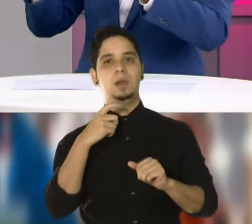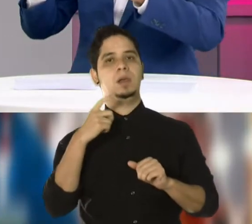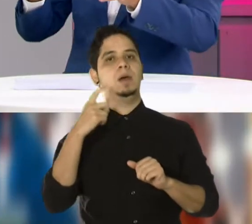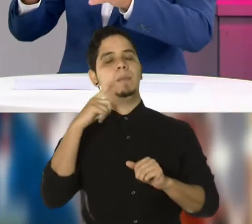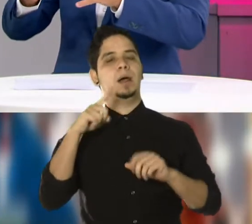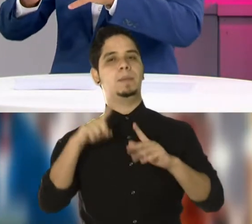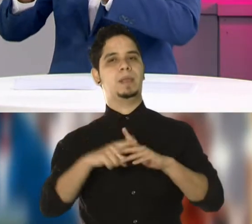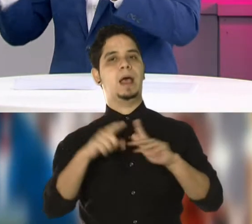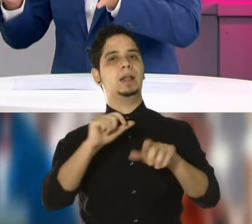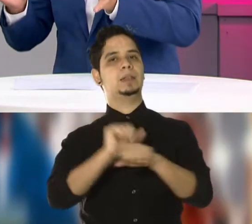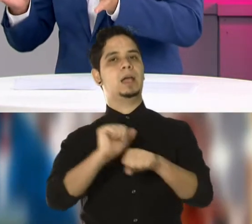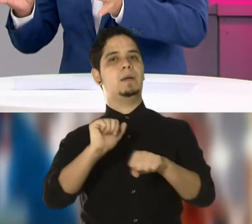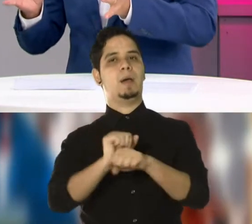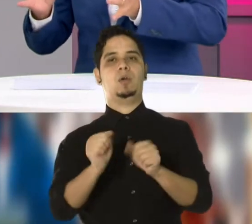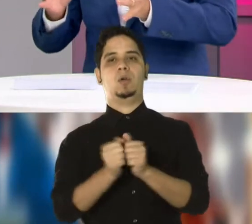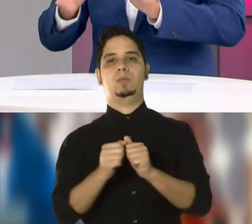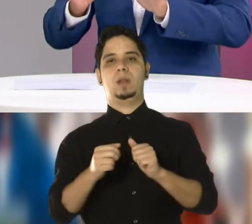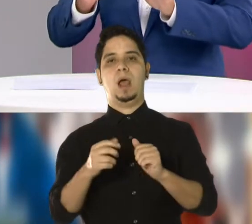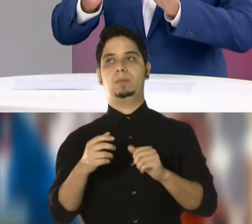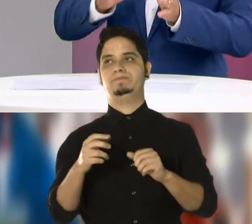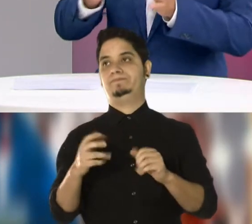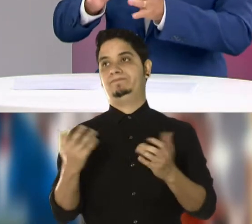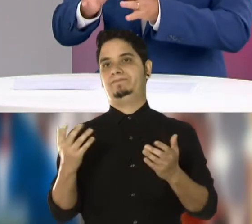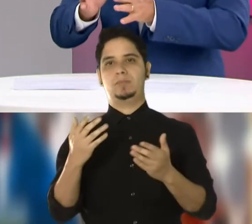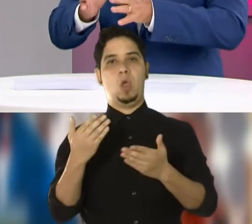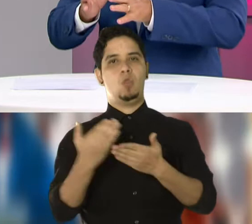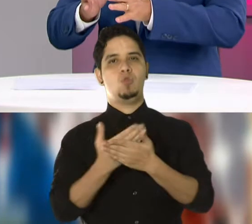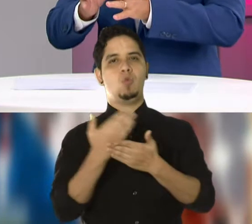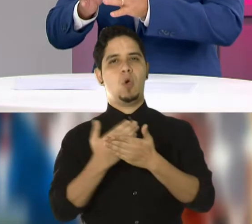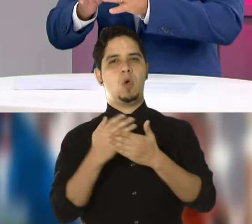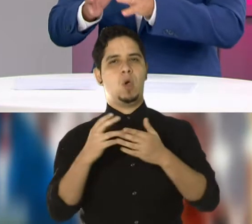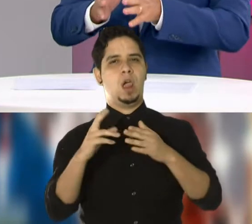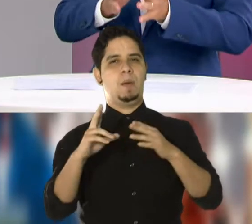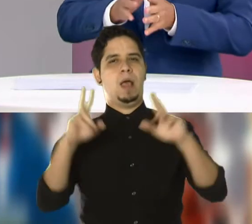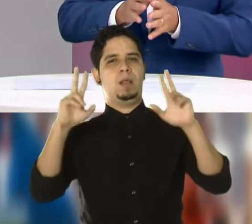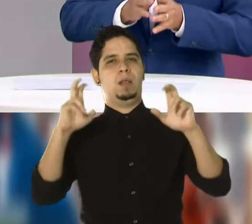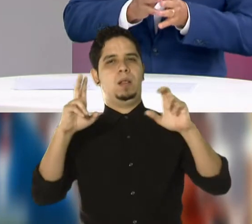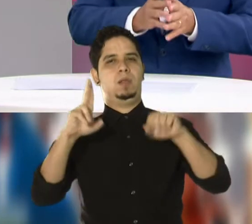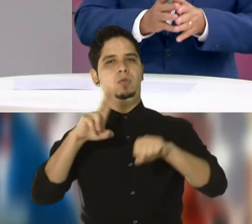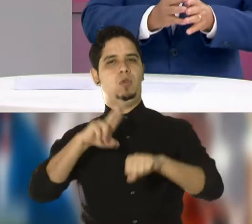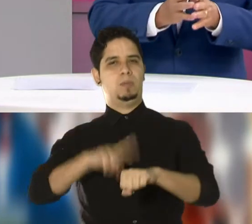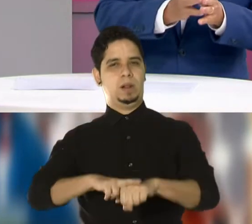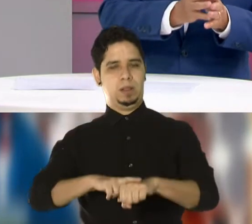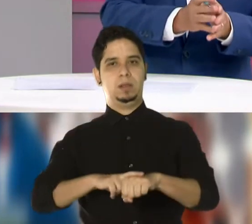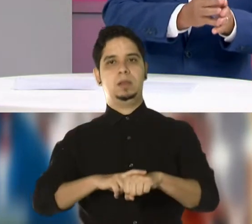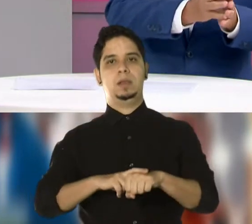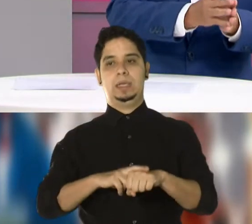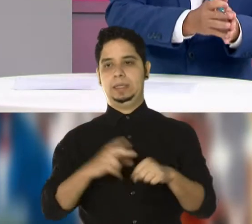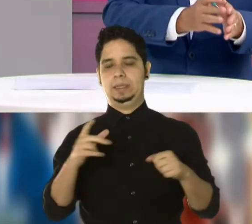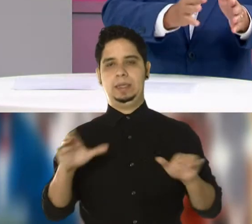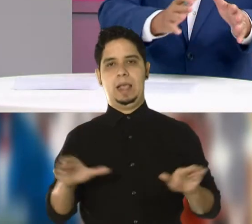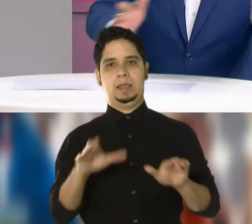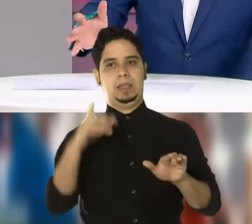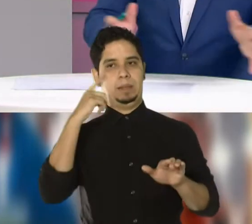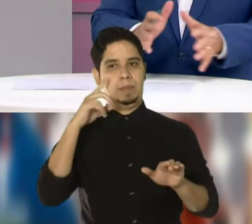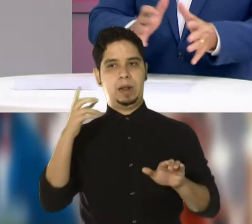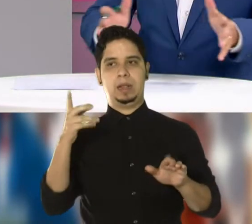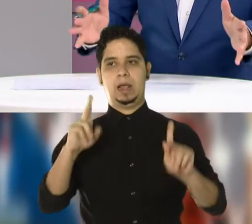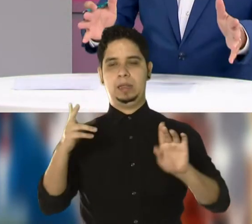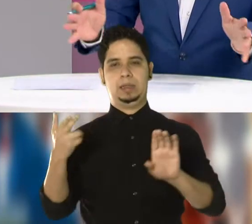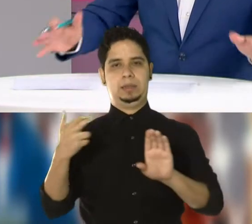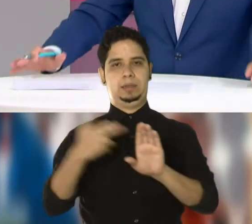se le llama la nueva normalidad y también provocar un incentivo para que la gente entonces regresaran a trabajar en el